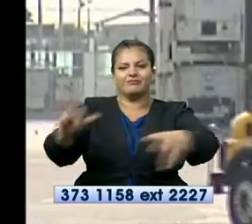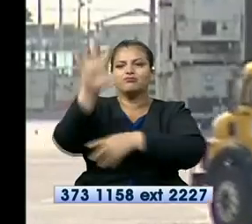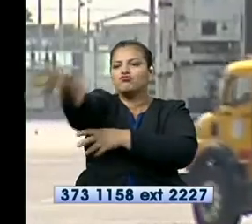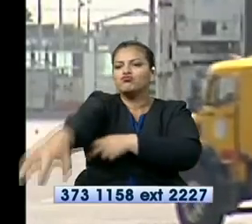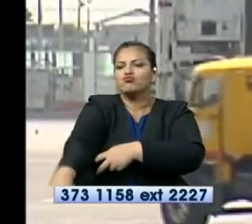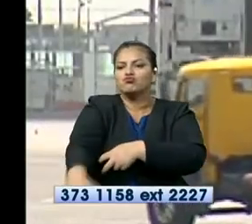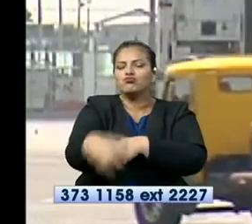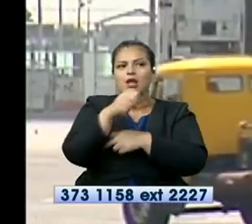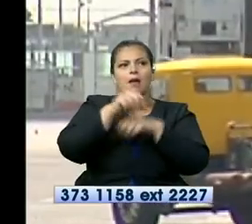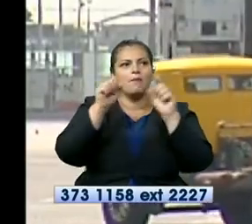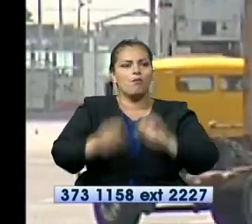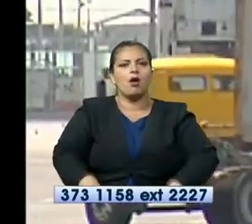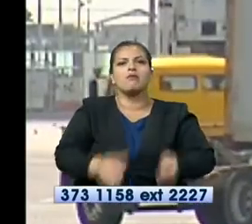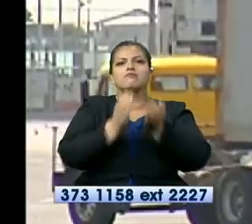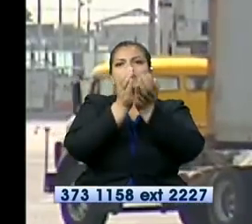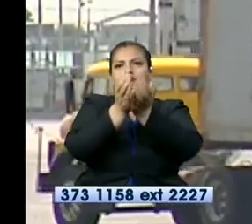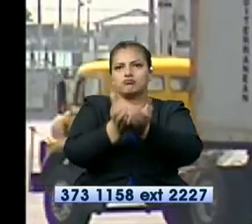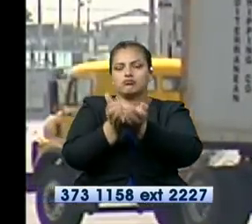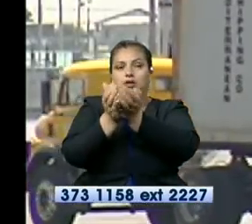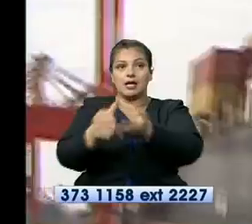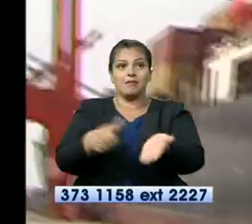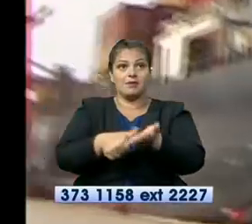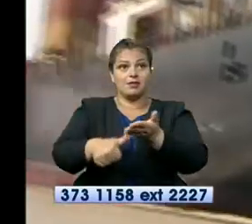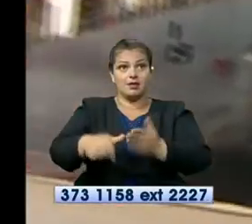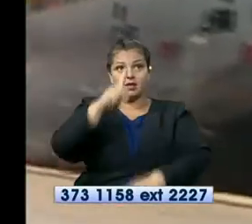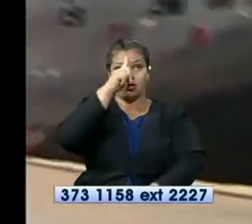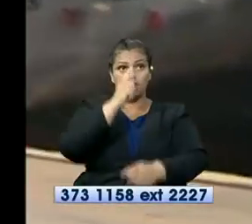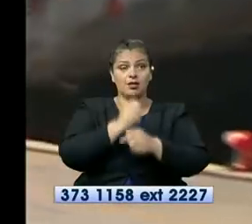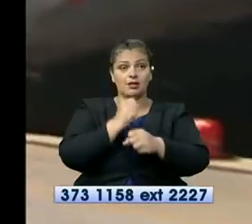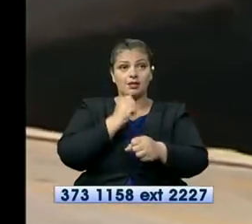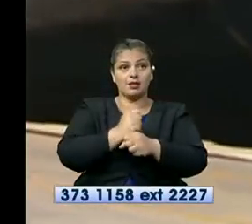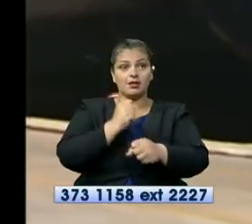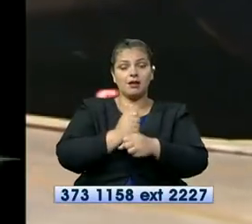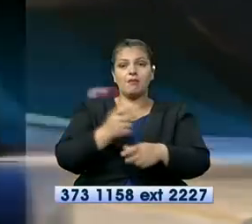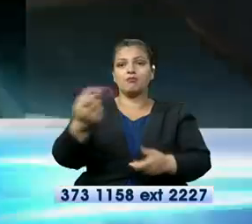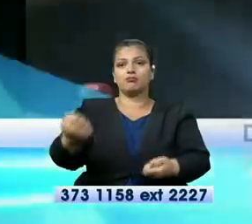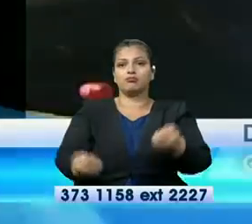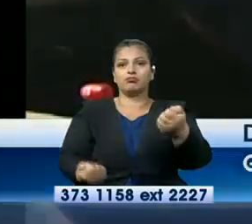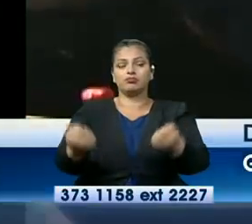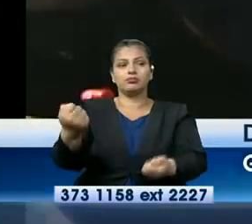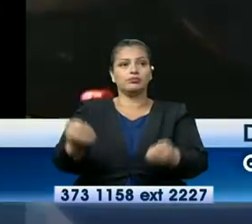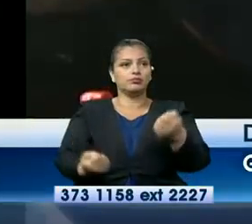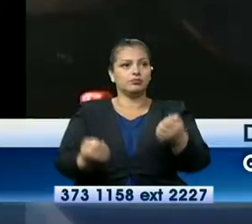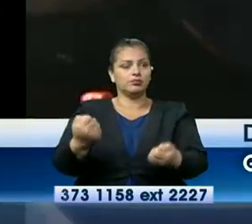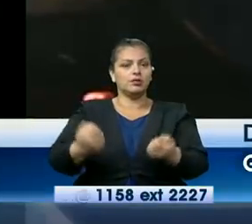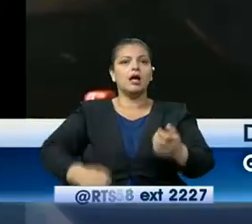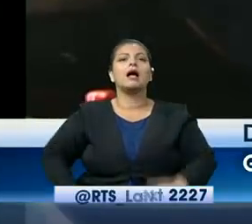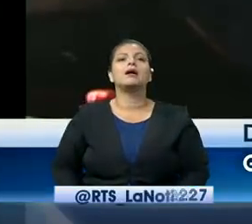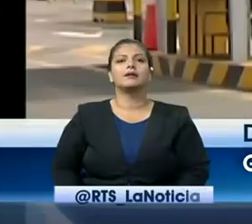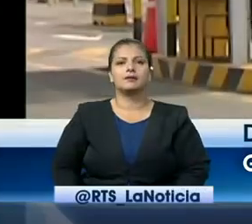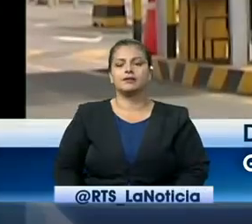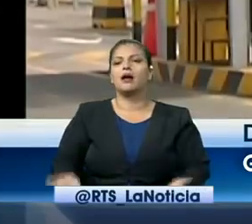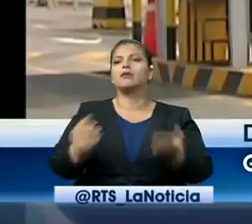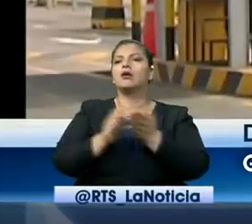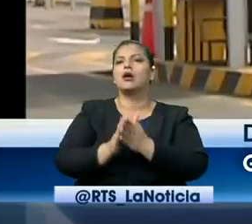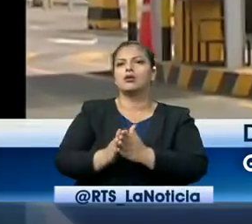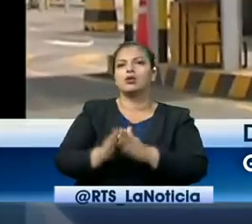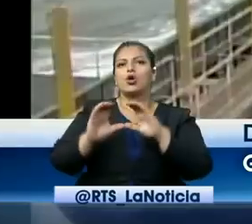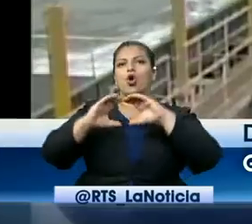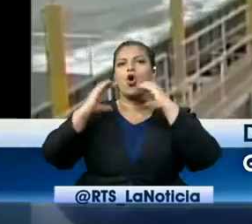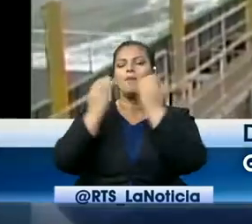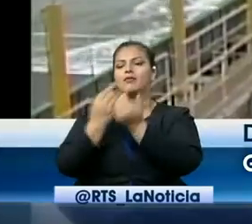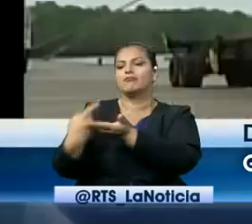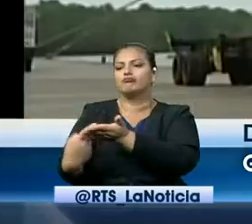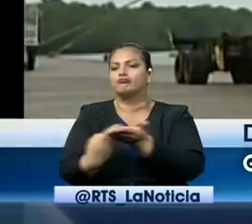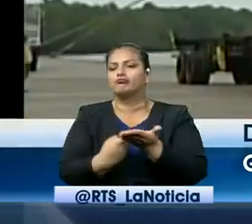el ministerio de transporte y obras públicas está conformando el comité de asociación pública-privada que estará listo en 15